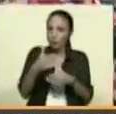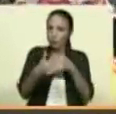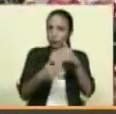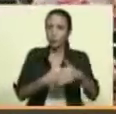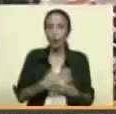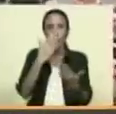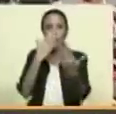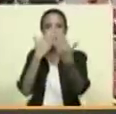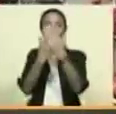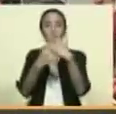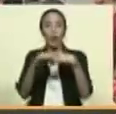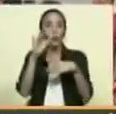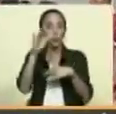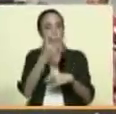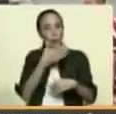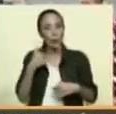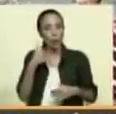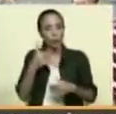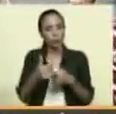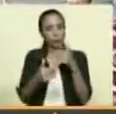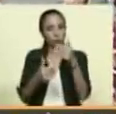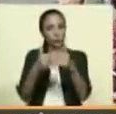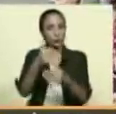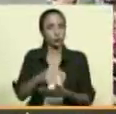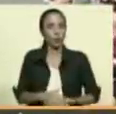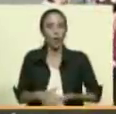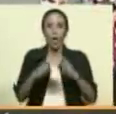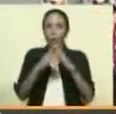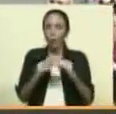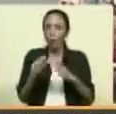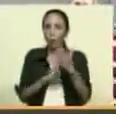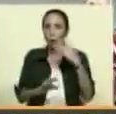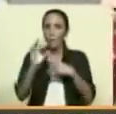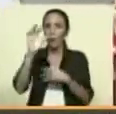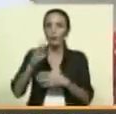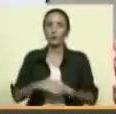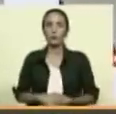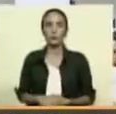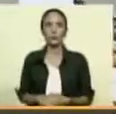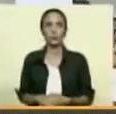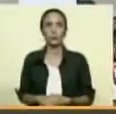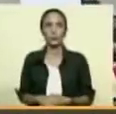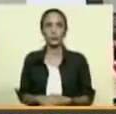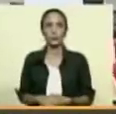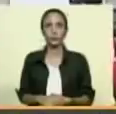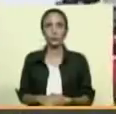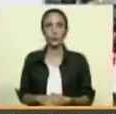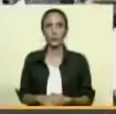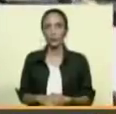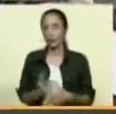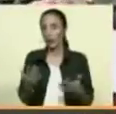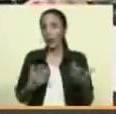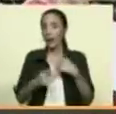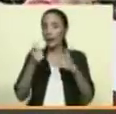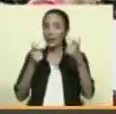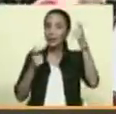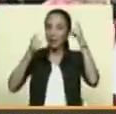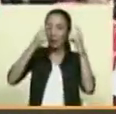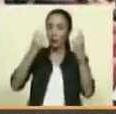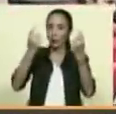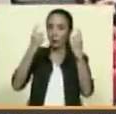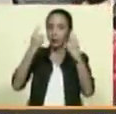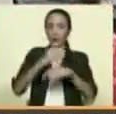viendo al futuro y construyendo todo el legado infinito que dejó nuestro comandante Hugo